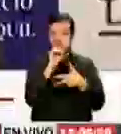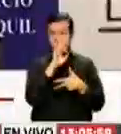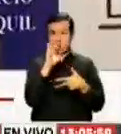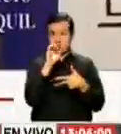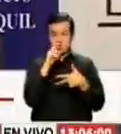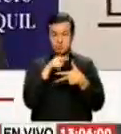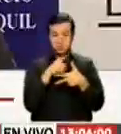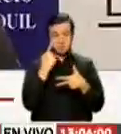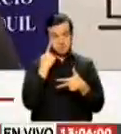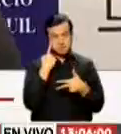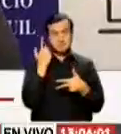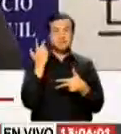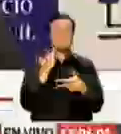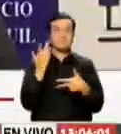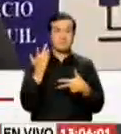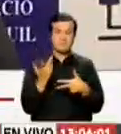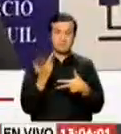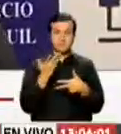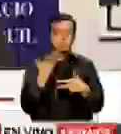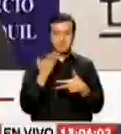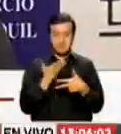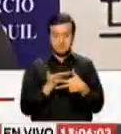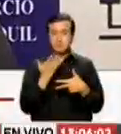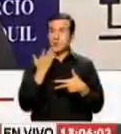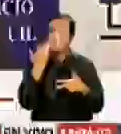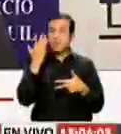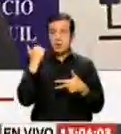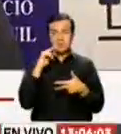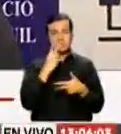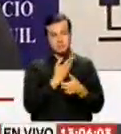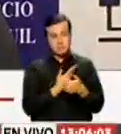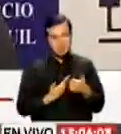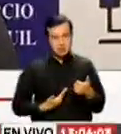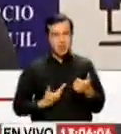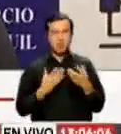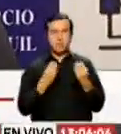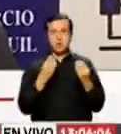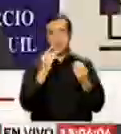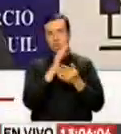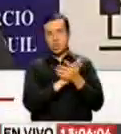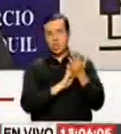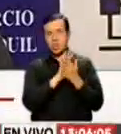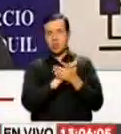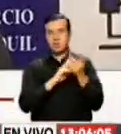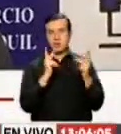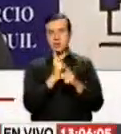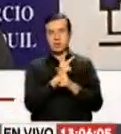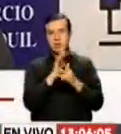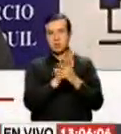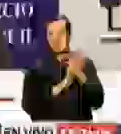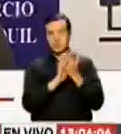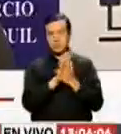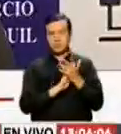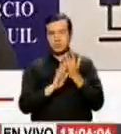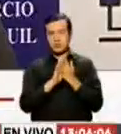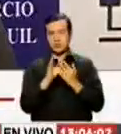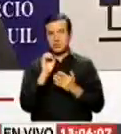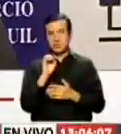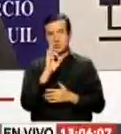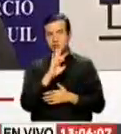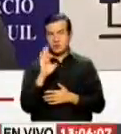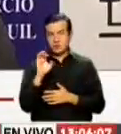estaba pues colmado de oscuridad, ahora el nombre de Otto